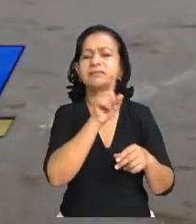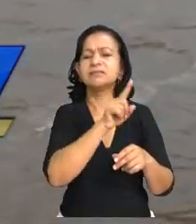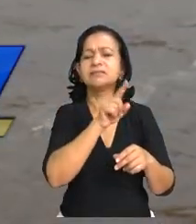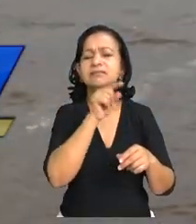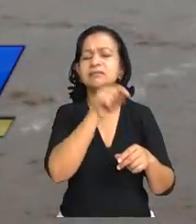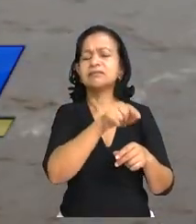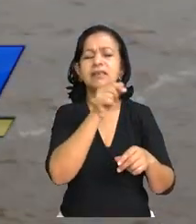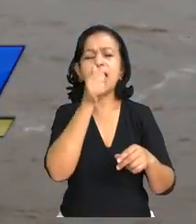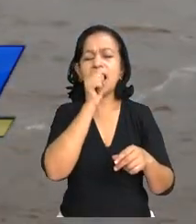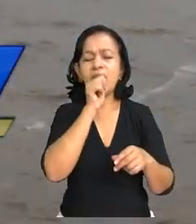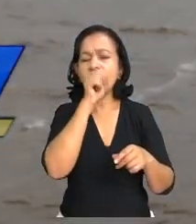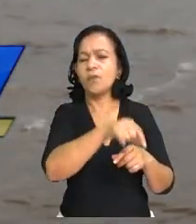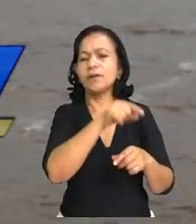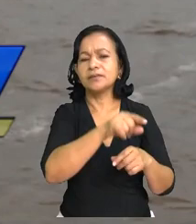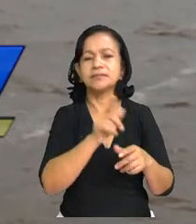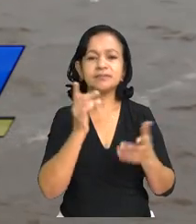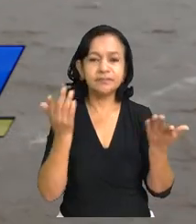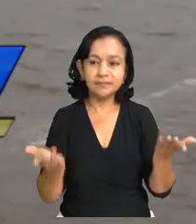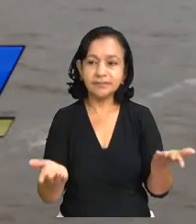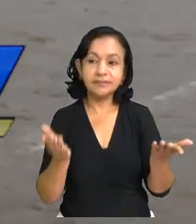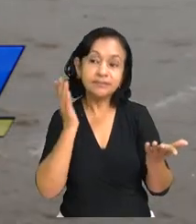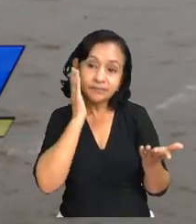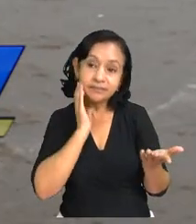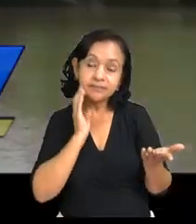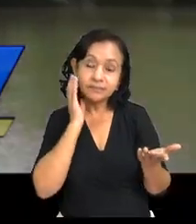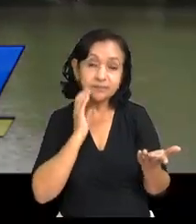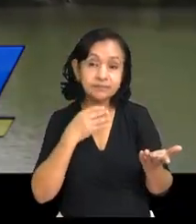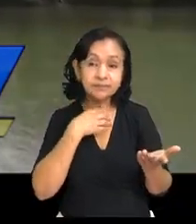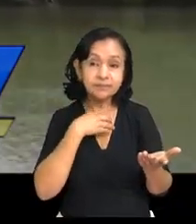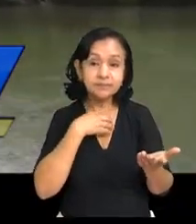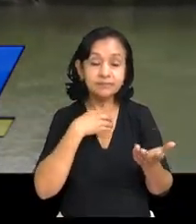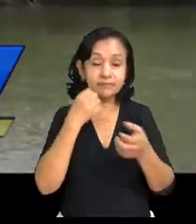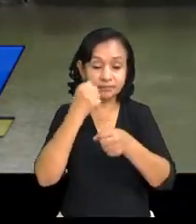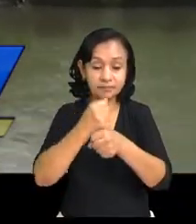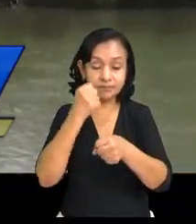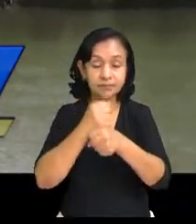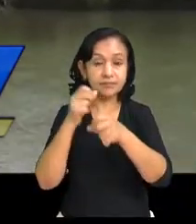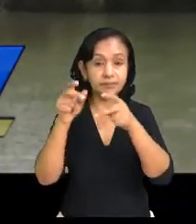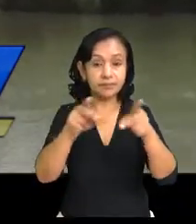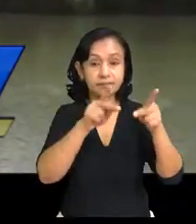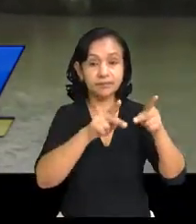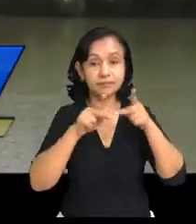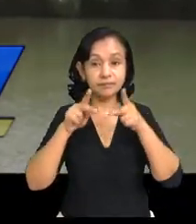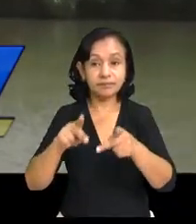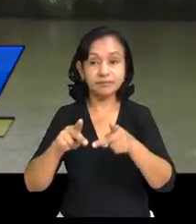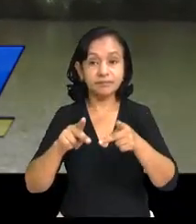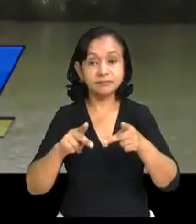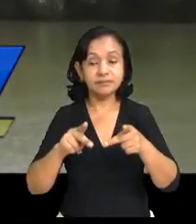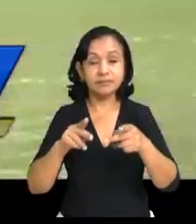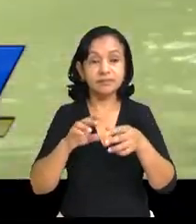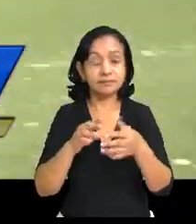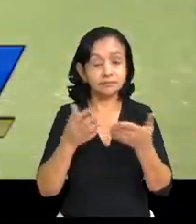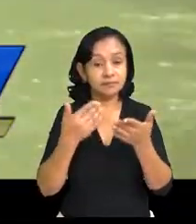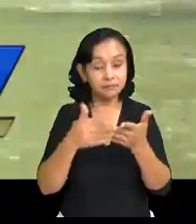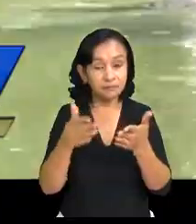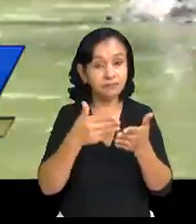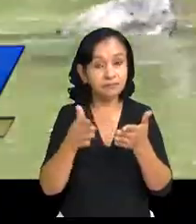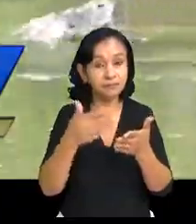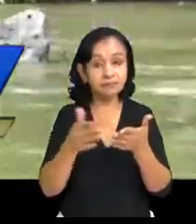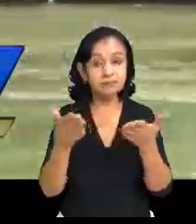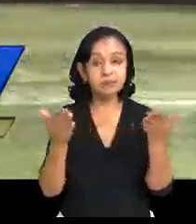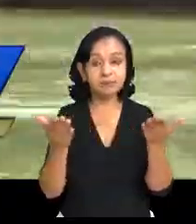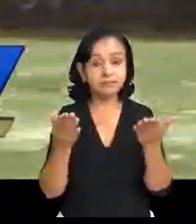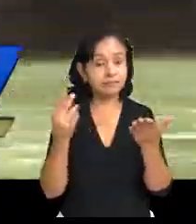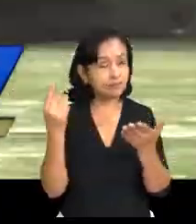es allá, si siempre ha habido agua en tal parte. Entonces, si vos trabajas con la gente, las soluciones son más fáciles, más